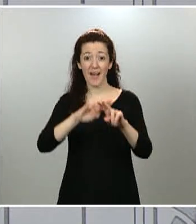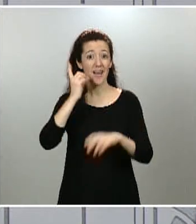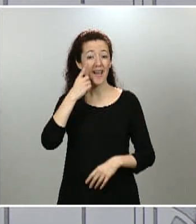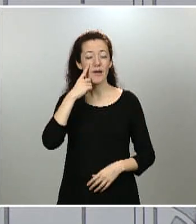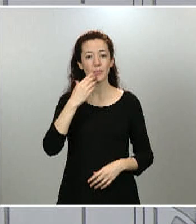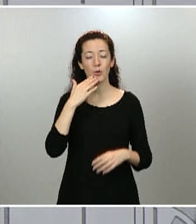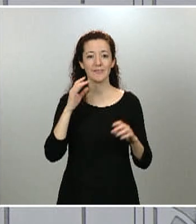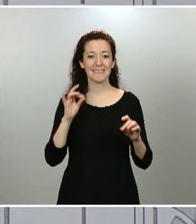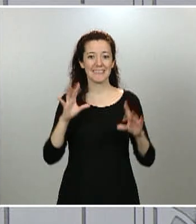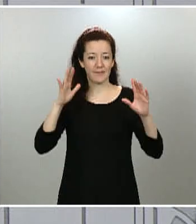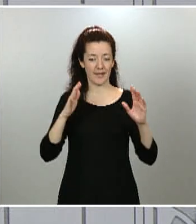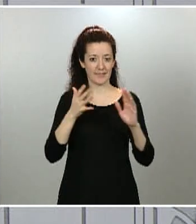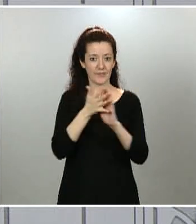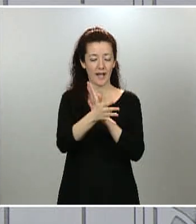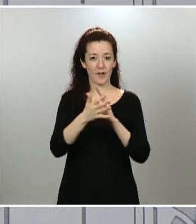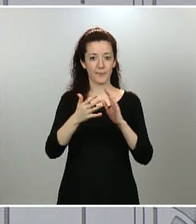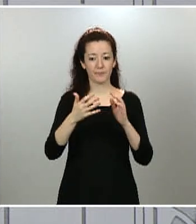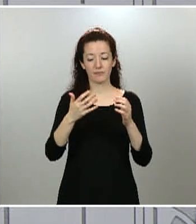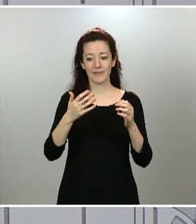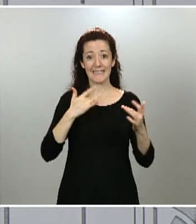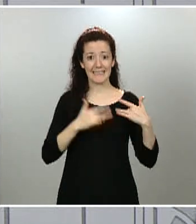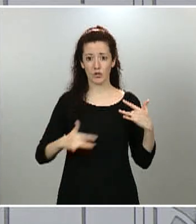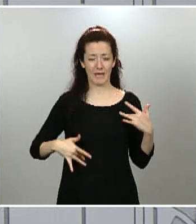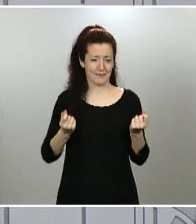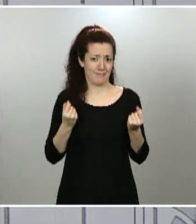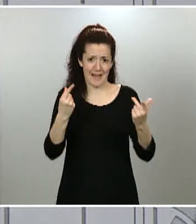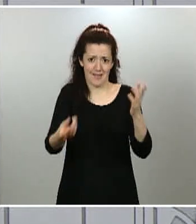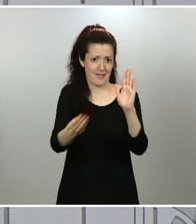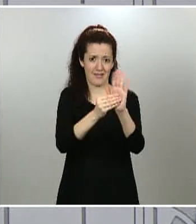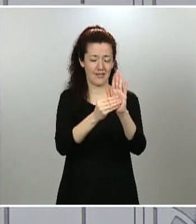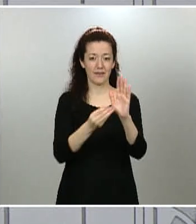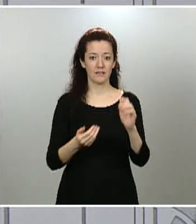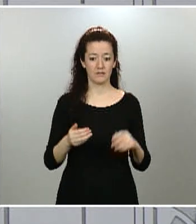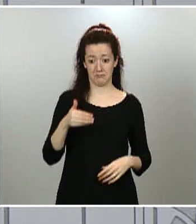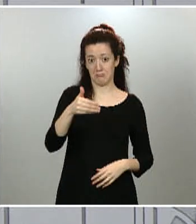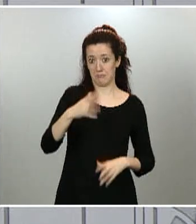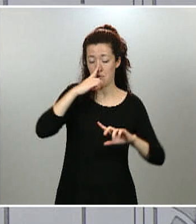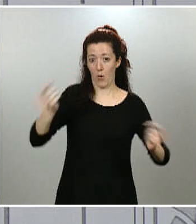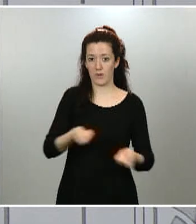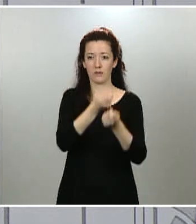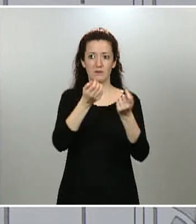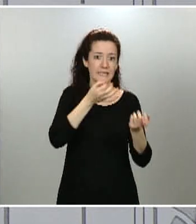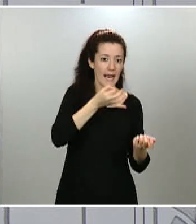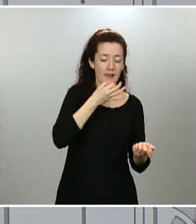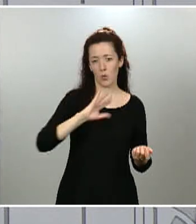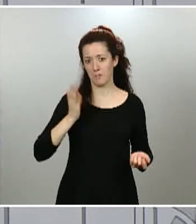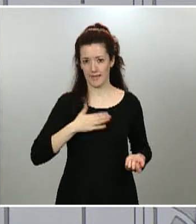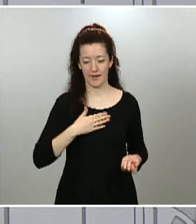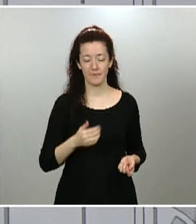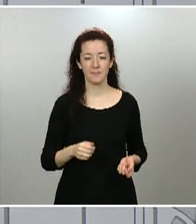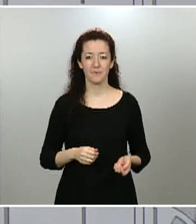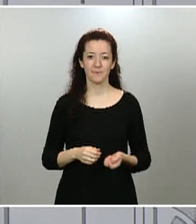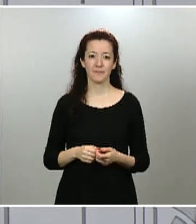listado vendrá en el documento que se va a hacer público en breve, no sé si será esta tarde o mañana. Y a partir de ahí